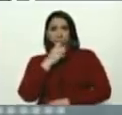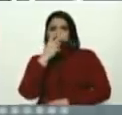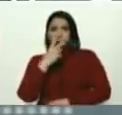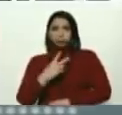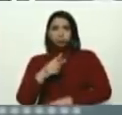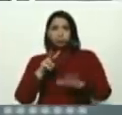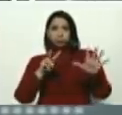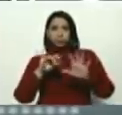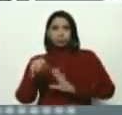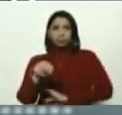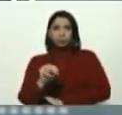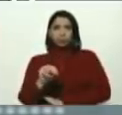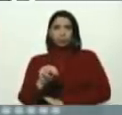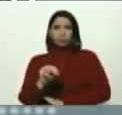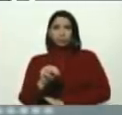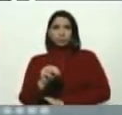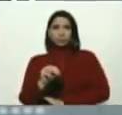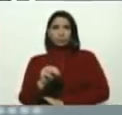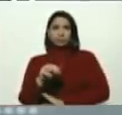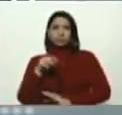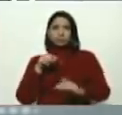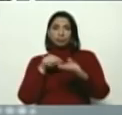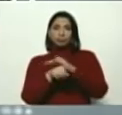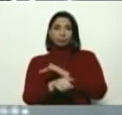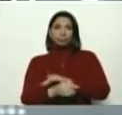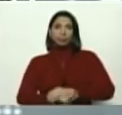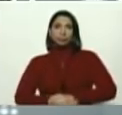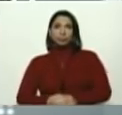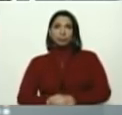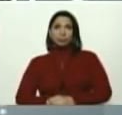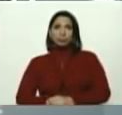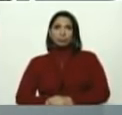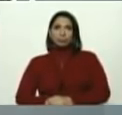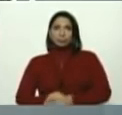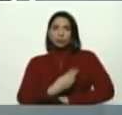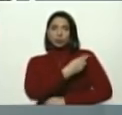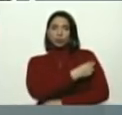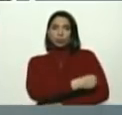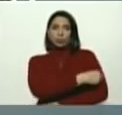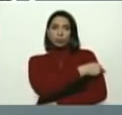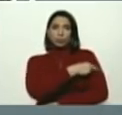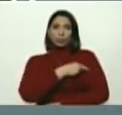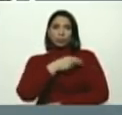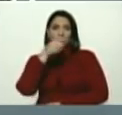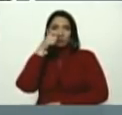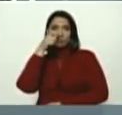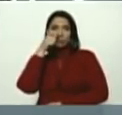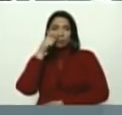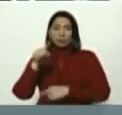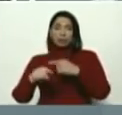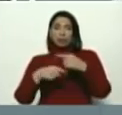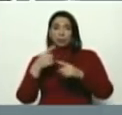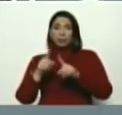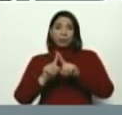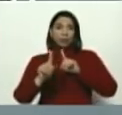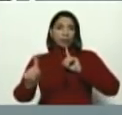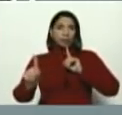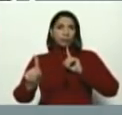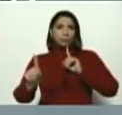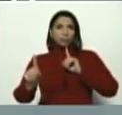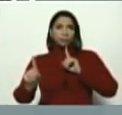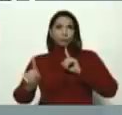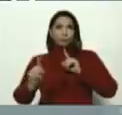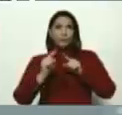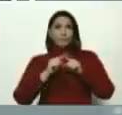de junio fue ingresado al hospital Centinela. Luego fue aislado,